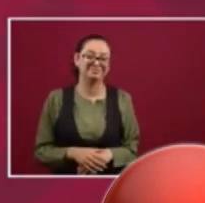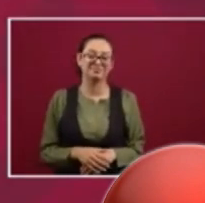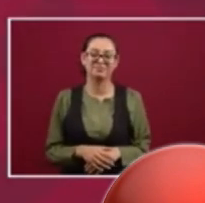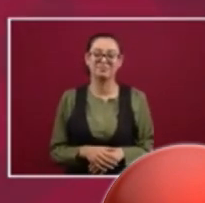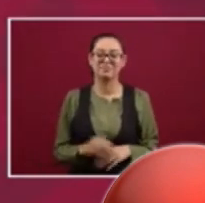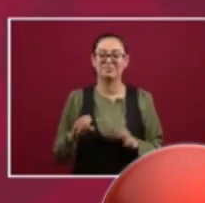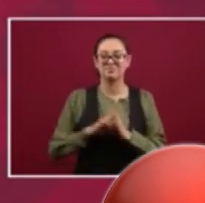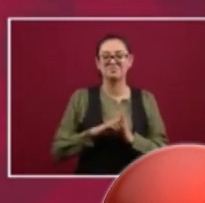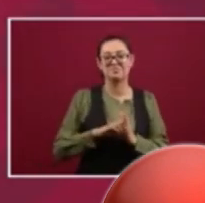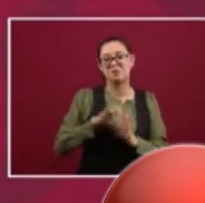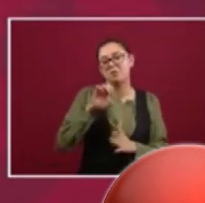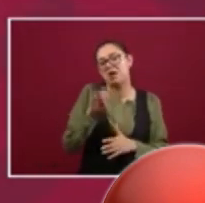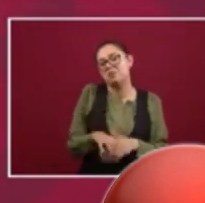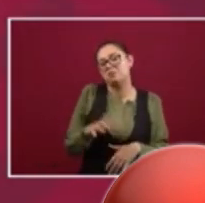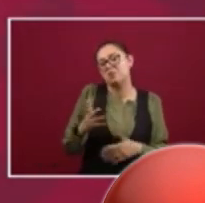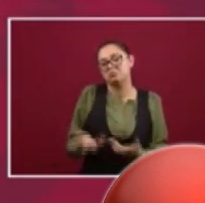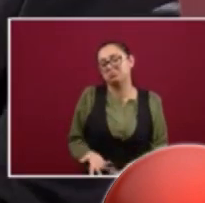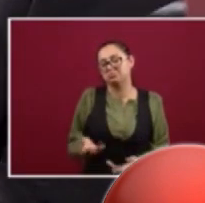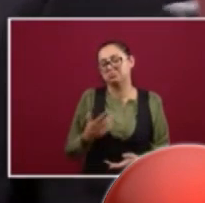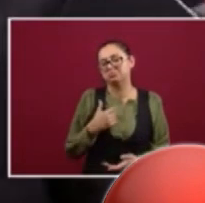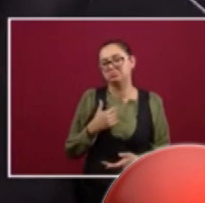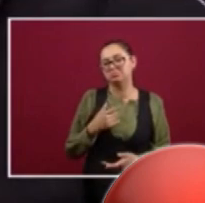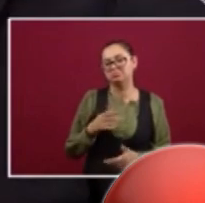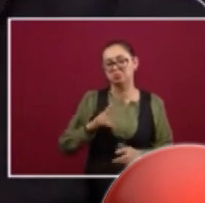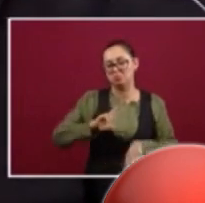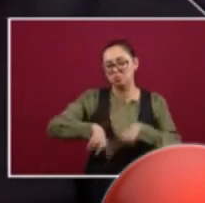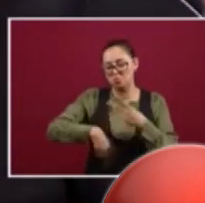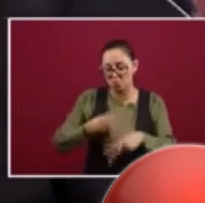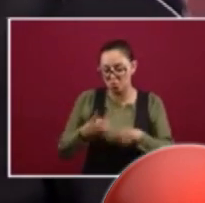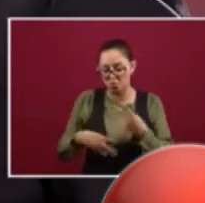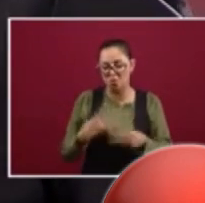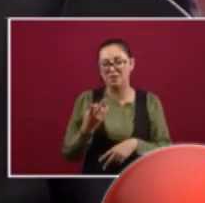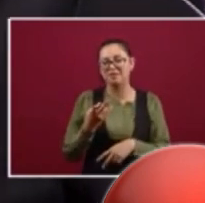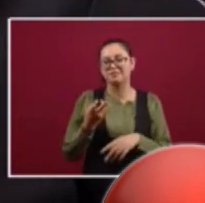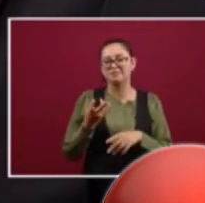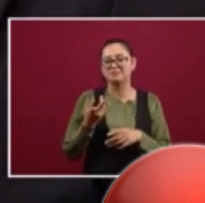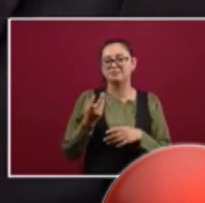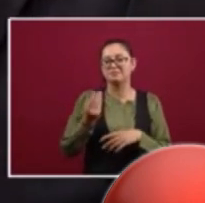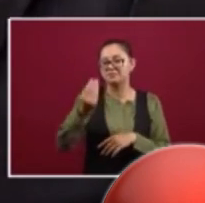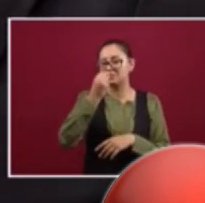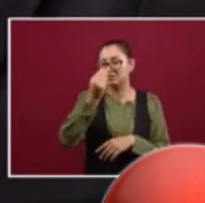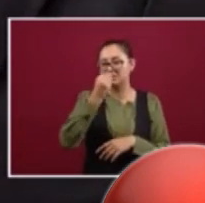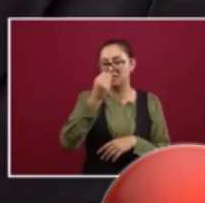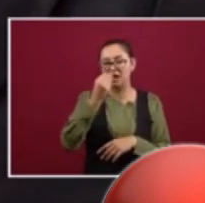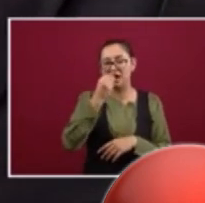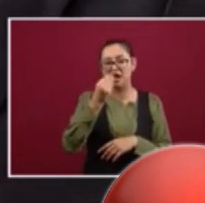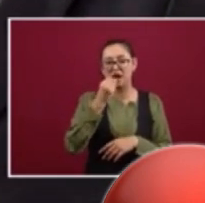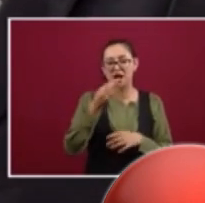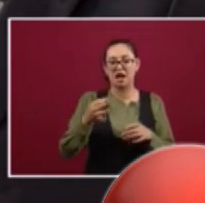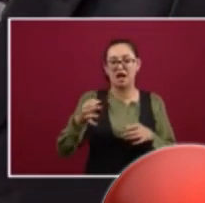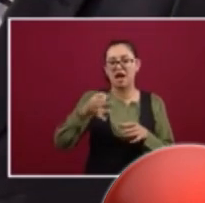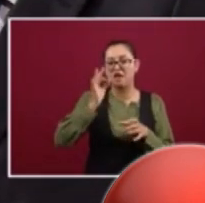a desayunar al café habana histórico